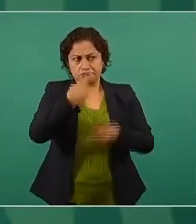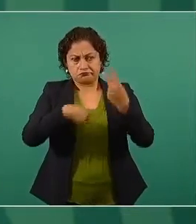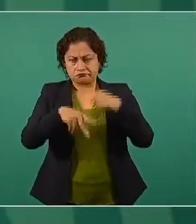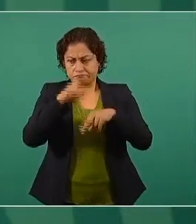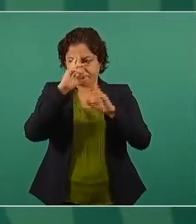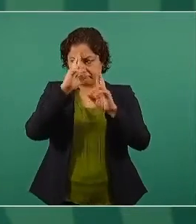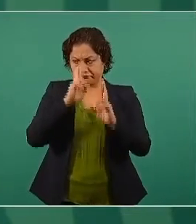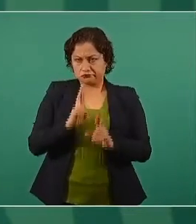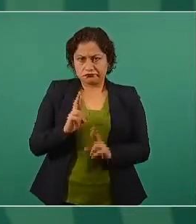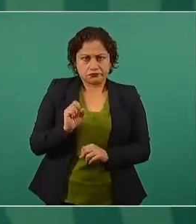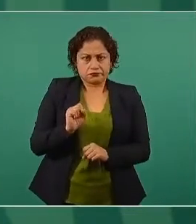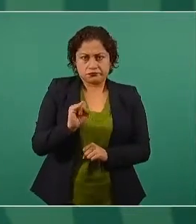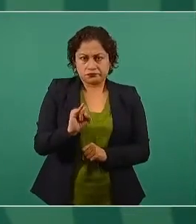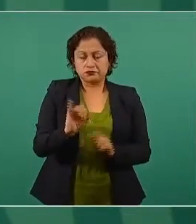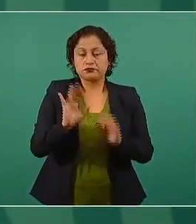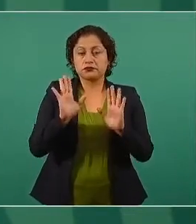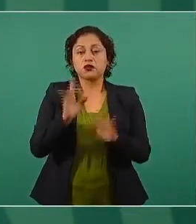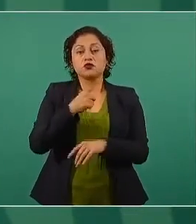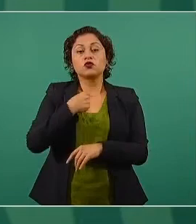hemos decidido